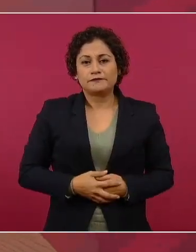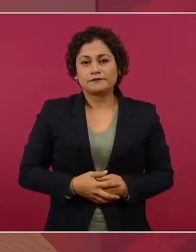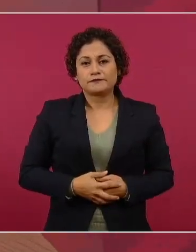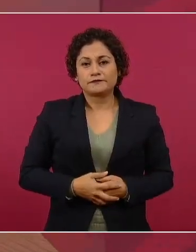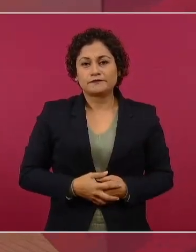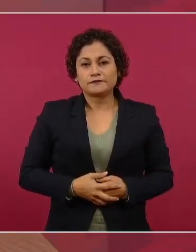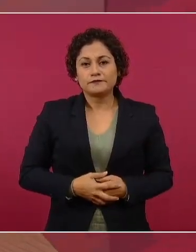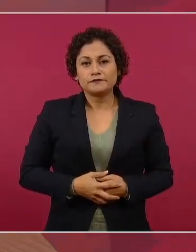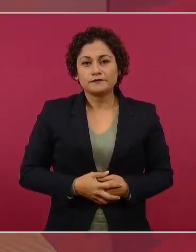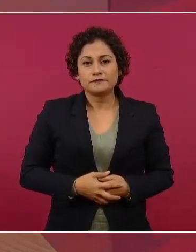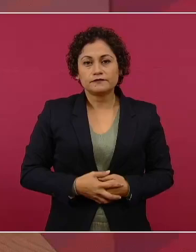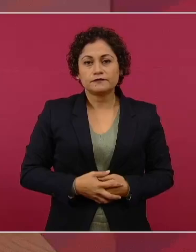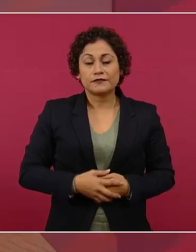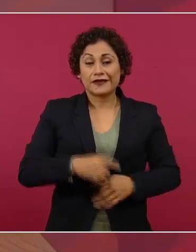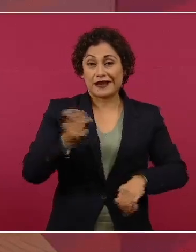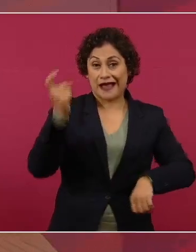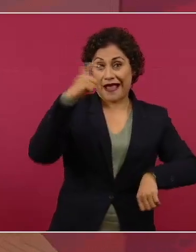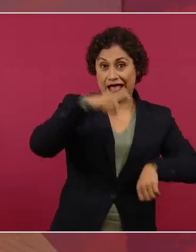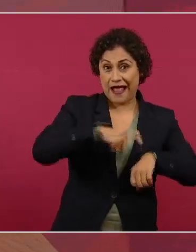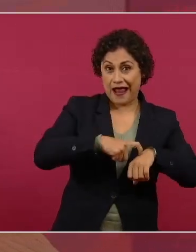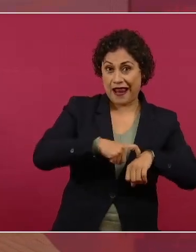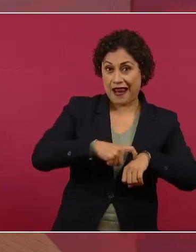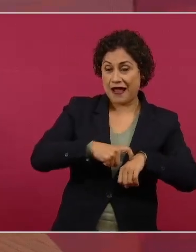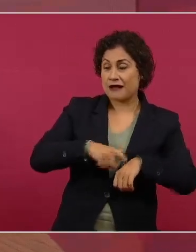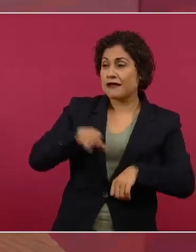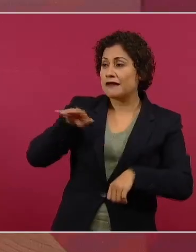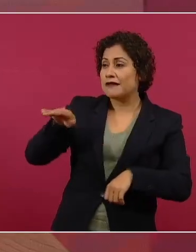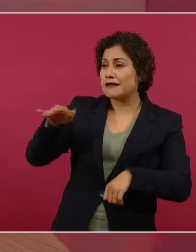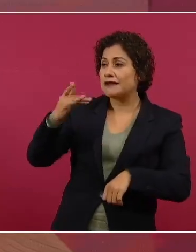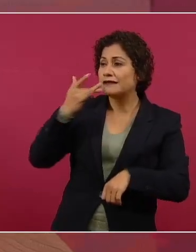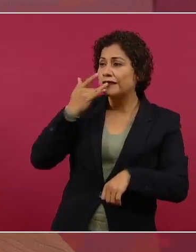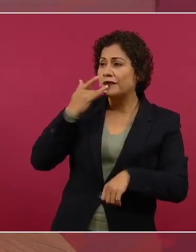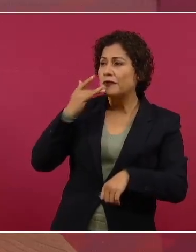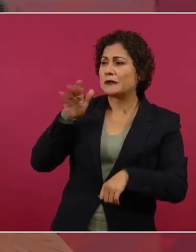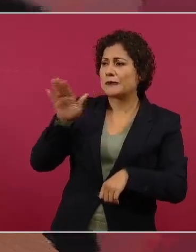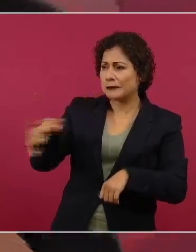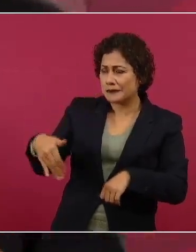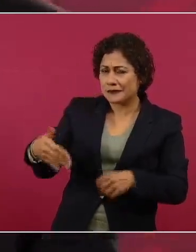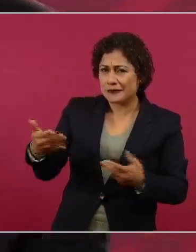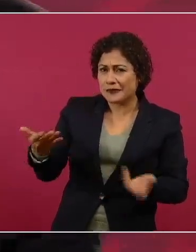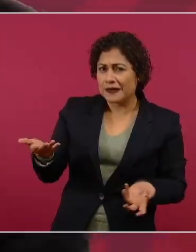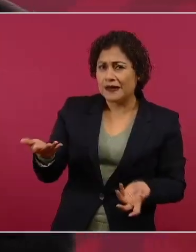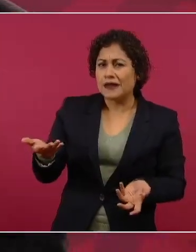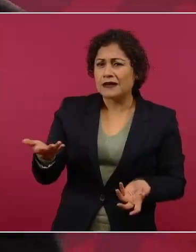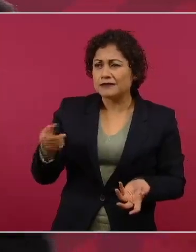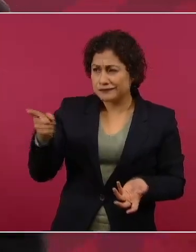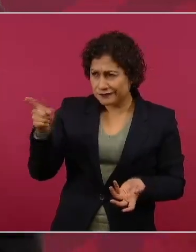Y le dice al sapito, no seas así, no seas malo,